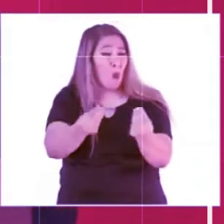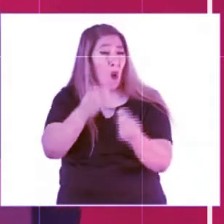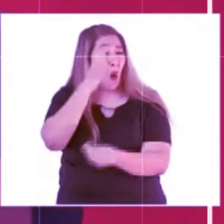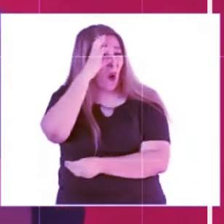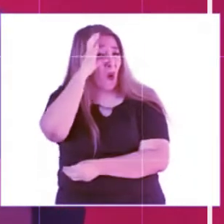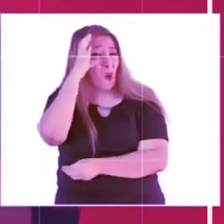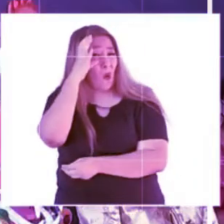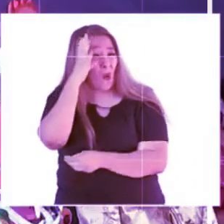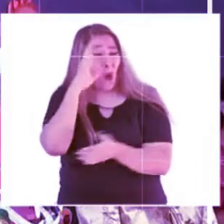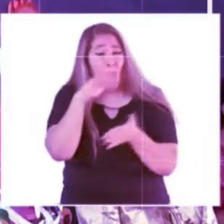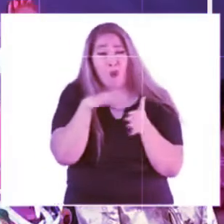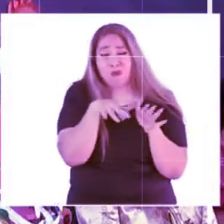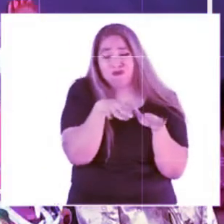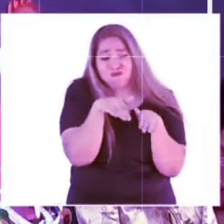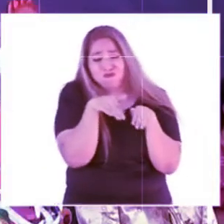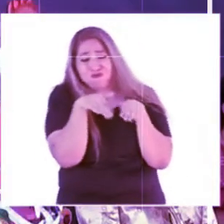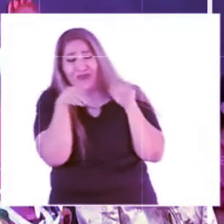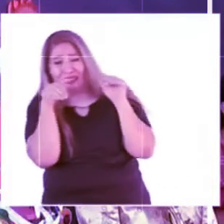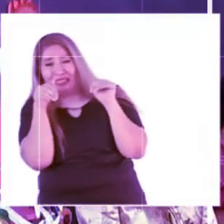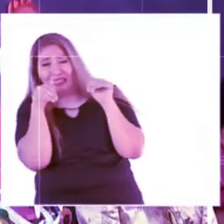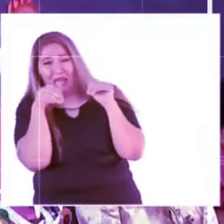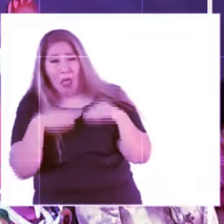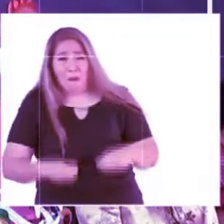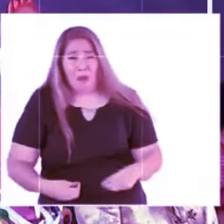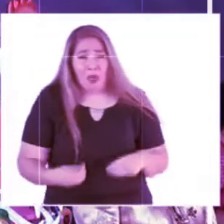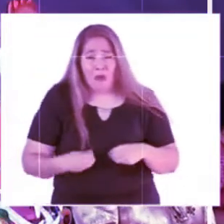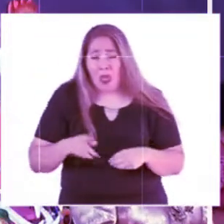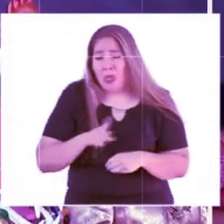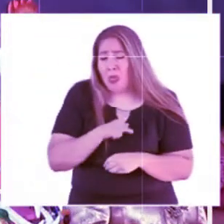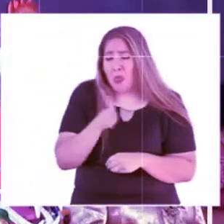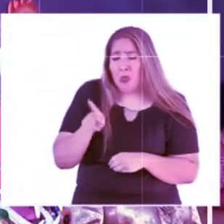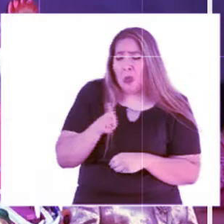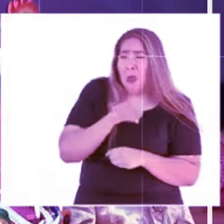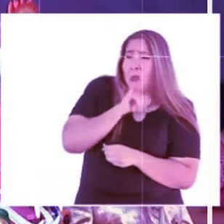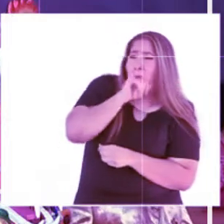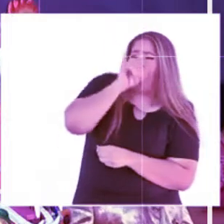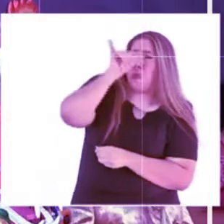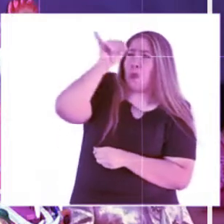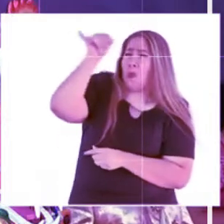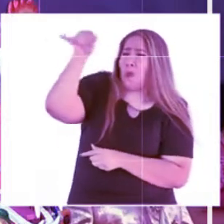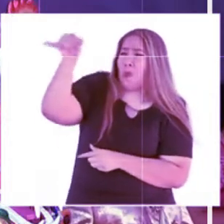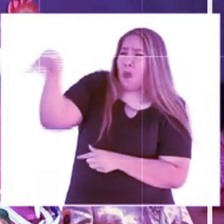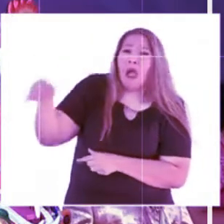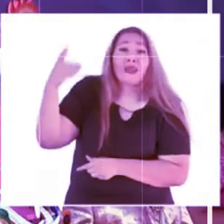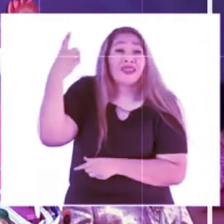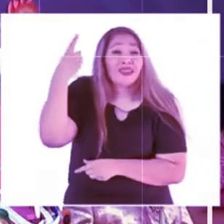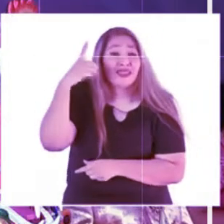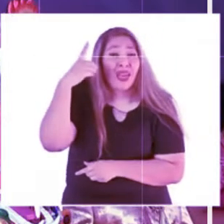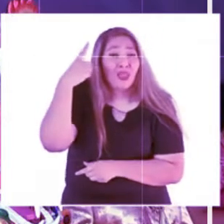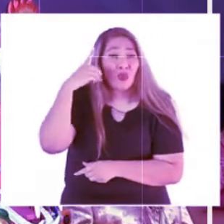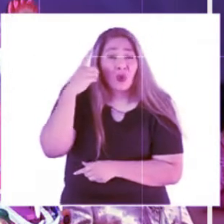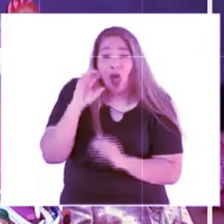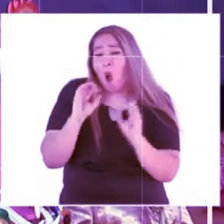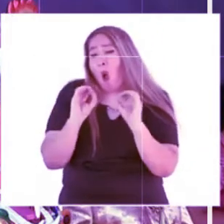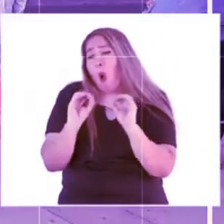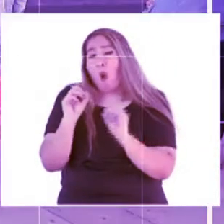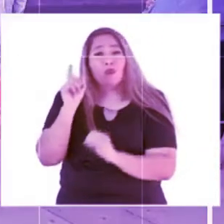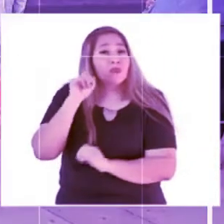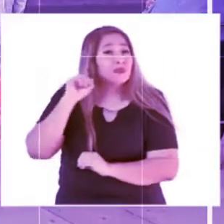terminaron refugiados y viviendo en pueblos apartados de Durango o de